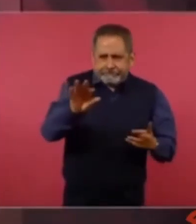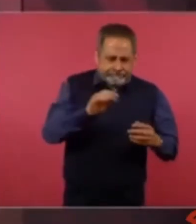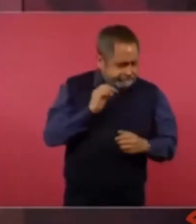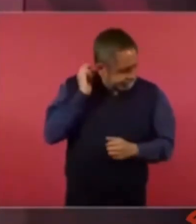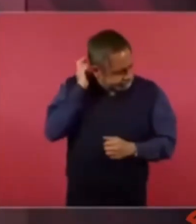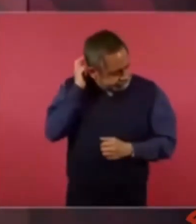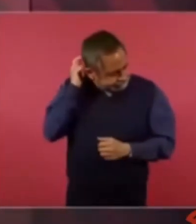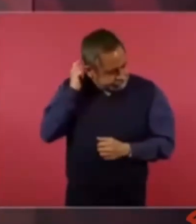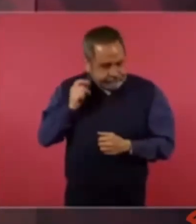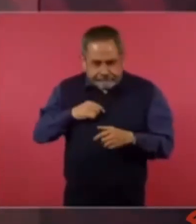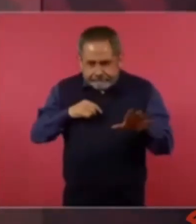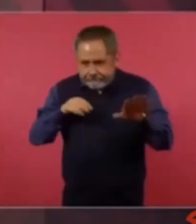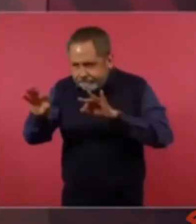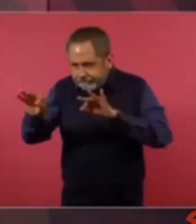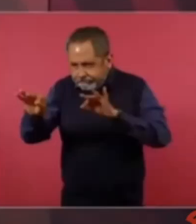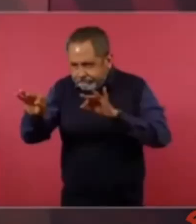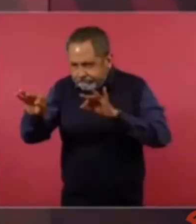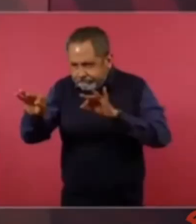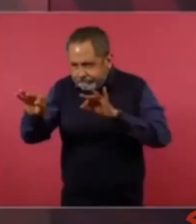técnicos